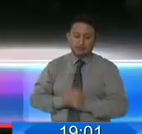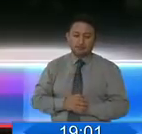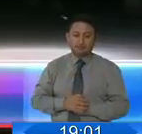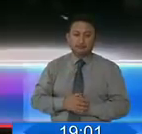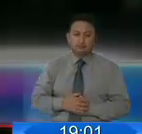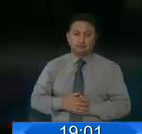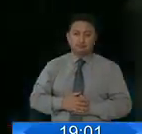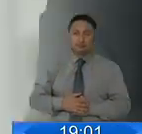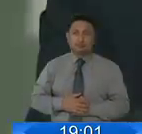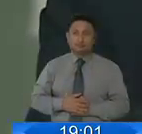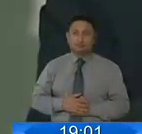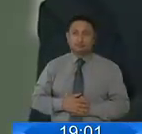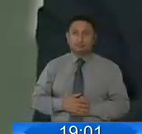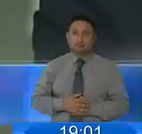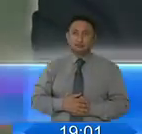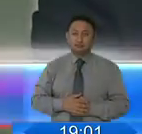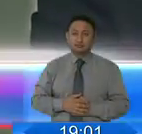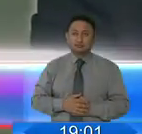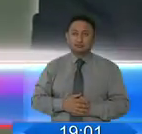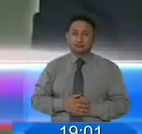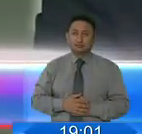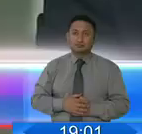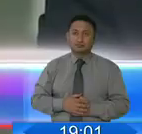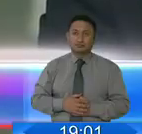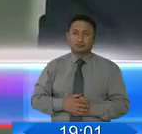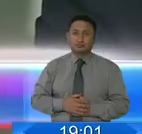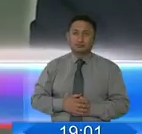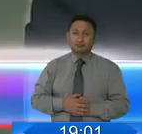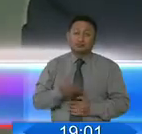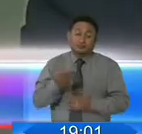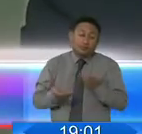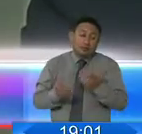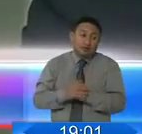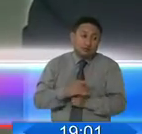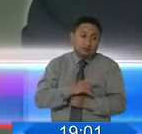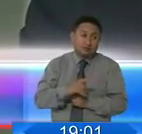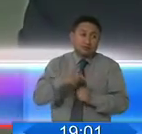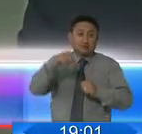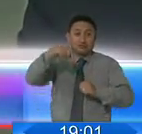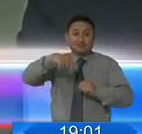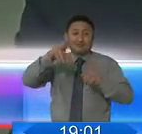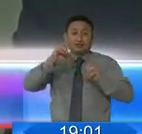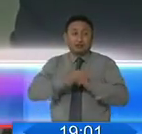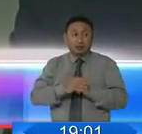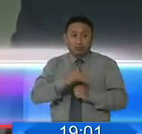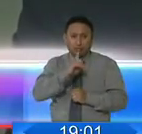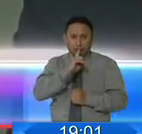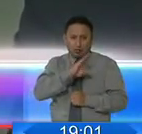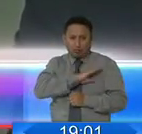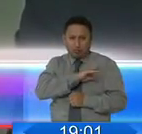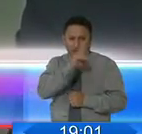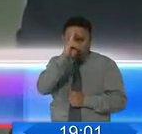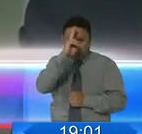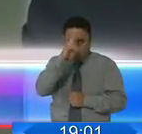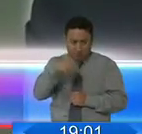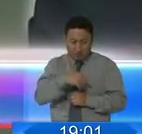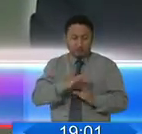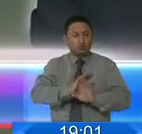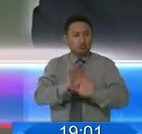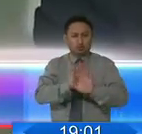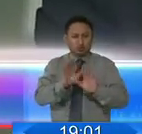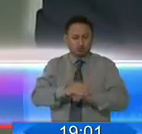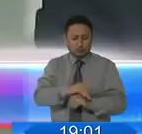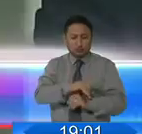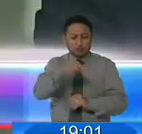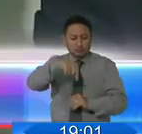caso pero descartar digamos mala fe no estamos hablando acá de mala fe por parte del estado estamos hablando